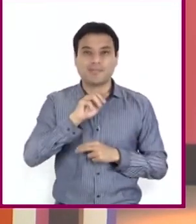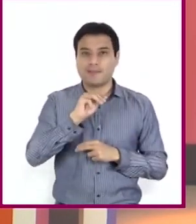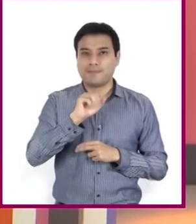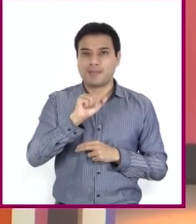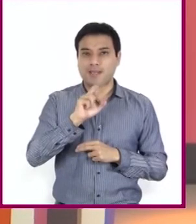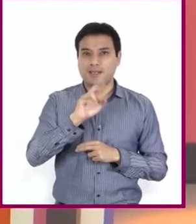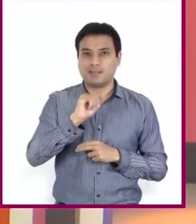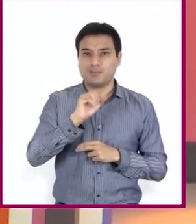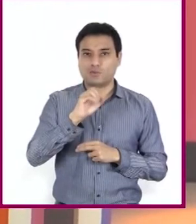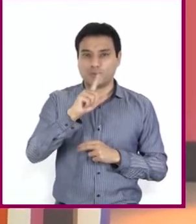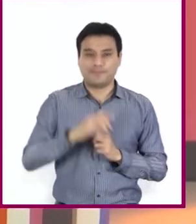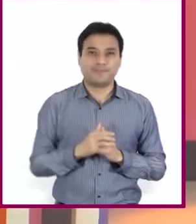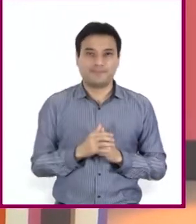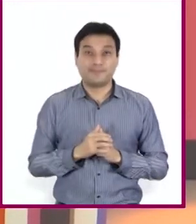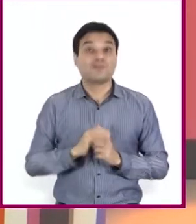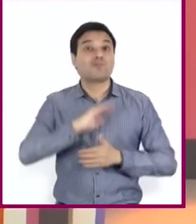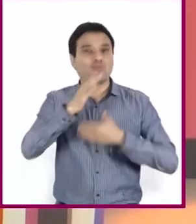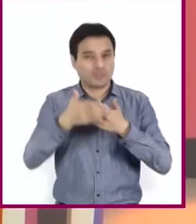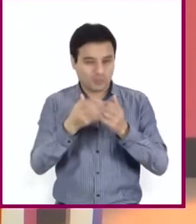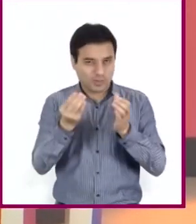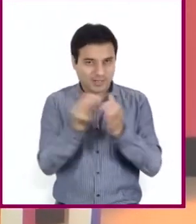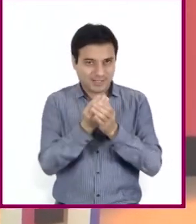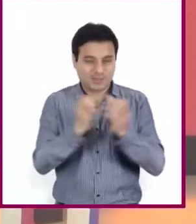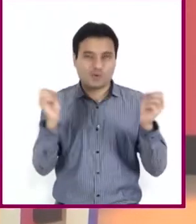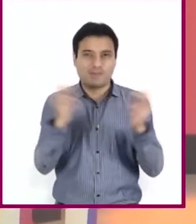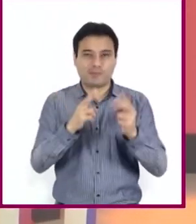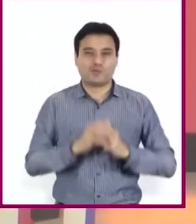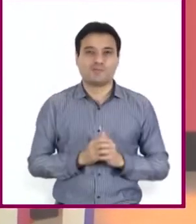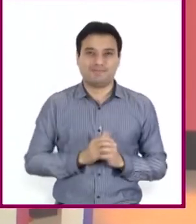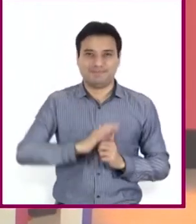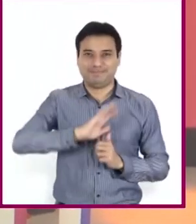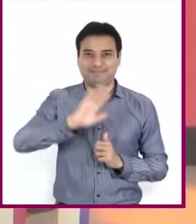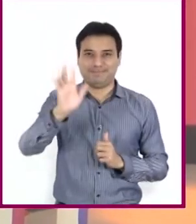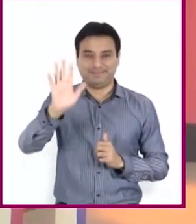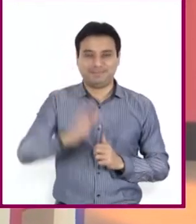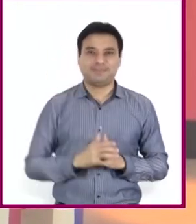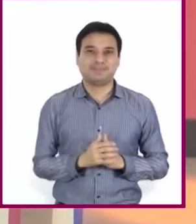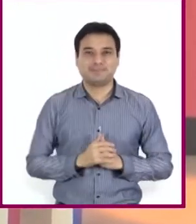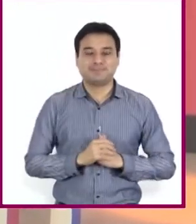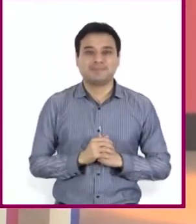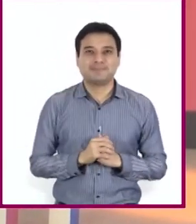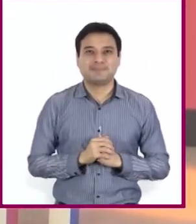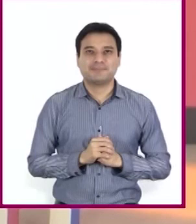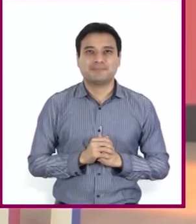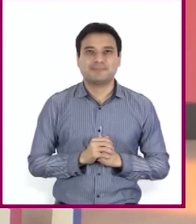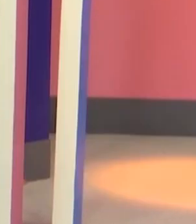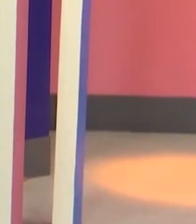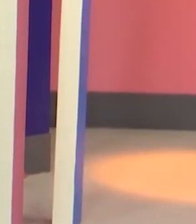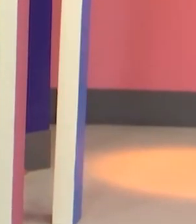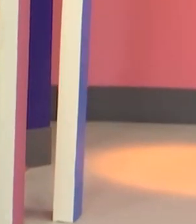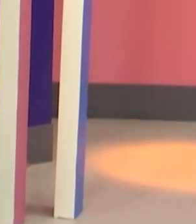Salgado Mendoza y los espero pronto aquí en Aprende Casa 3. Hasta la próxima.